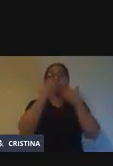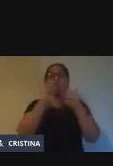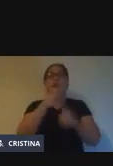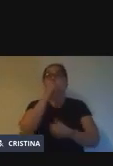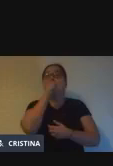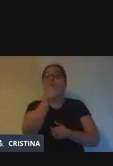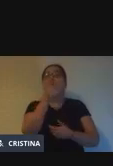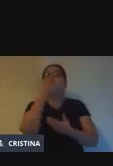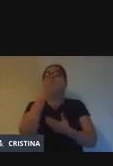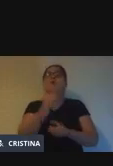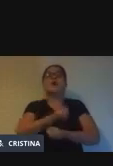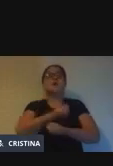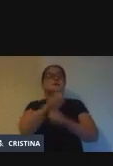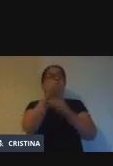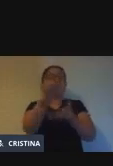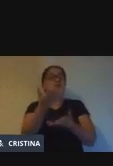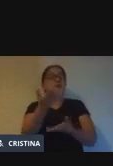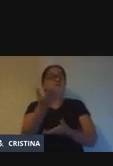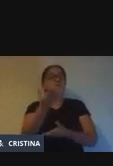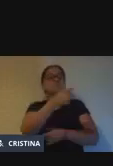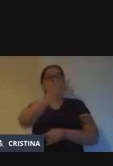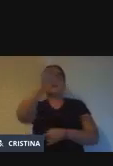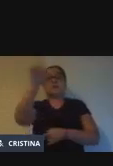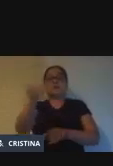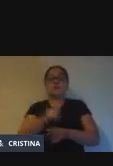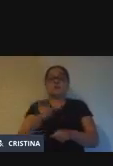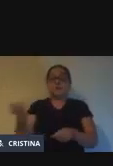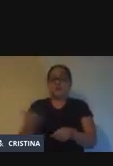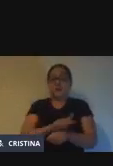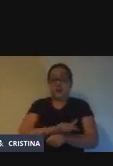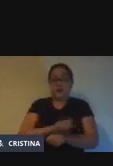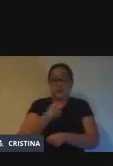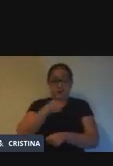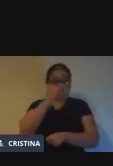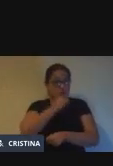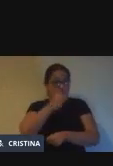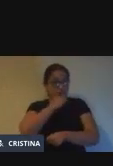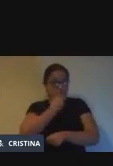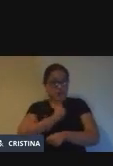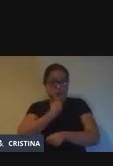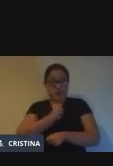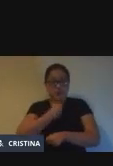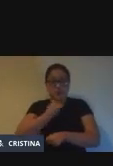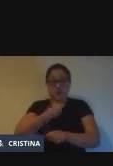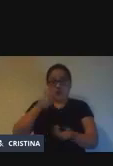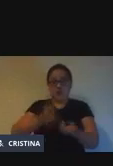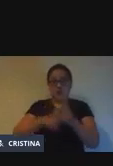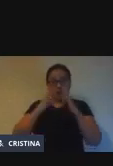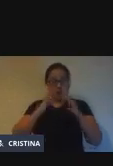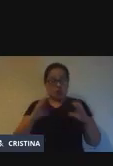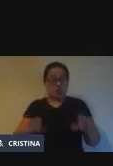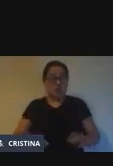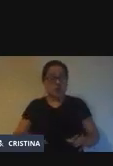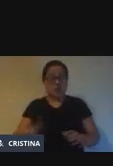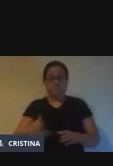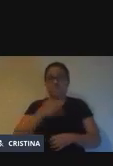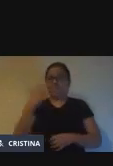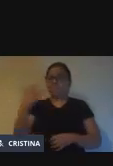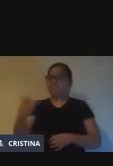palabra, entonces vamos a tener una complejidad de psicomatizaciones y de